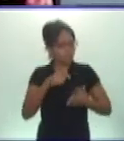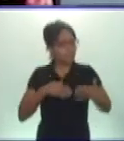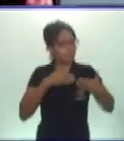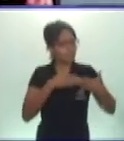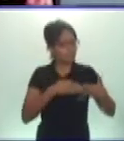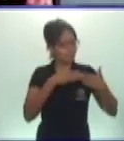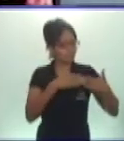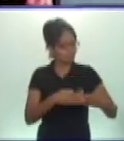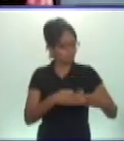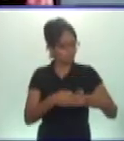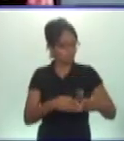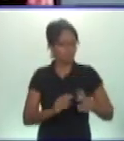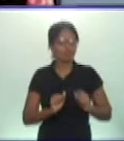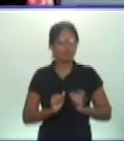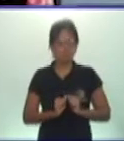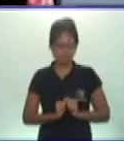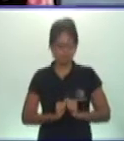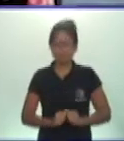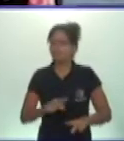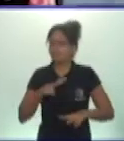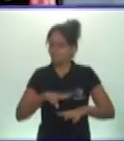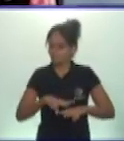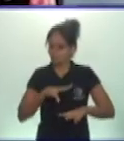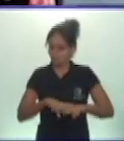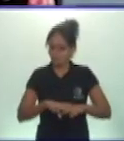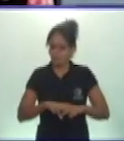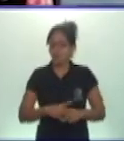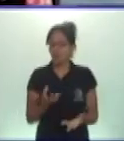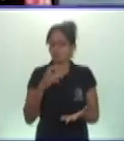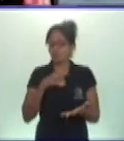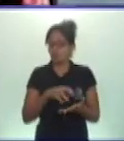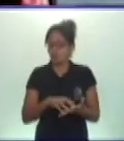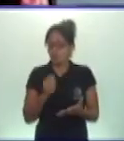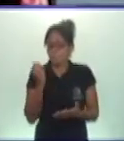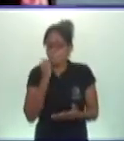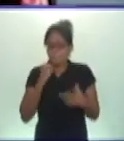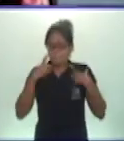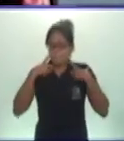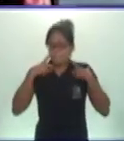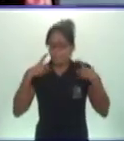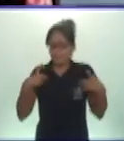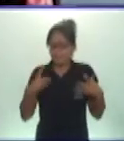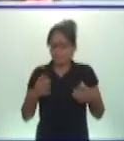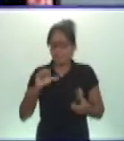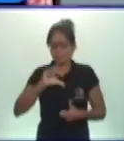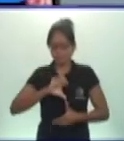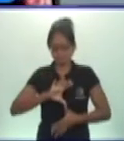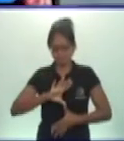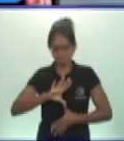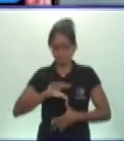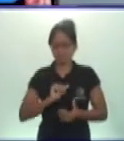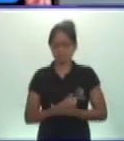localidades más importantes de América. Incluso ya previo